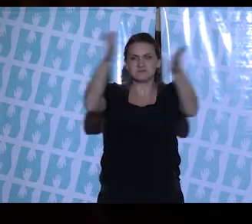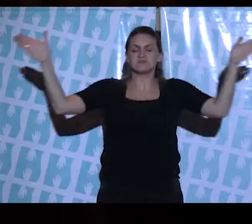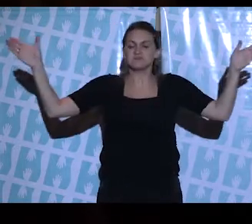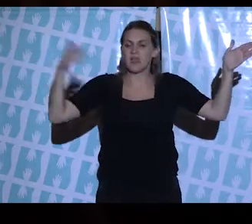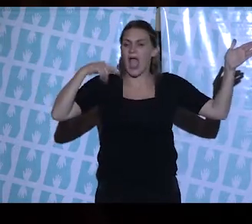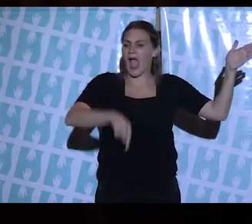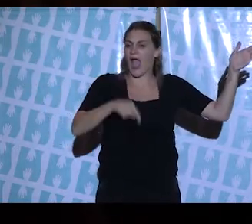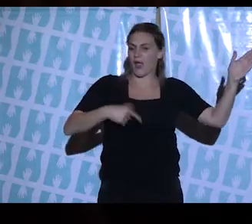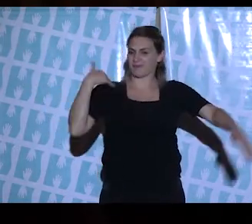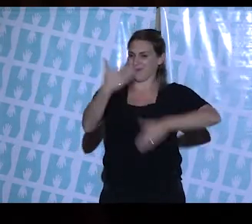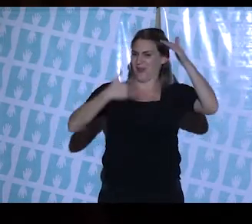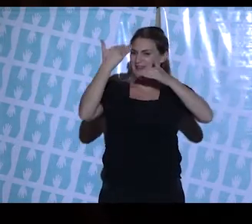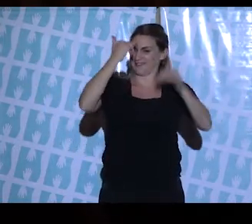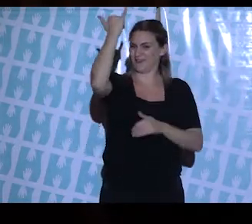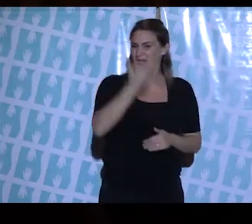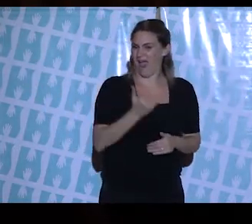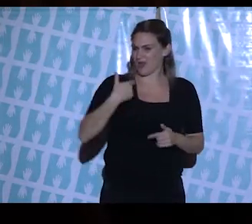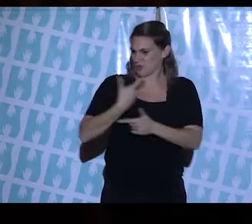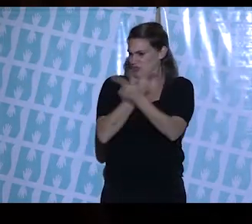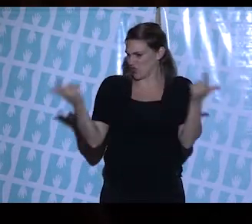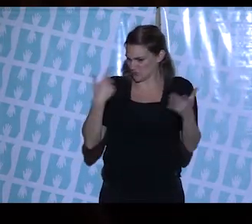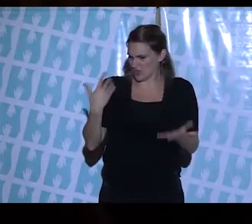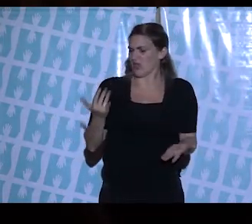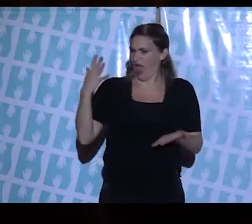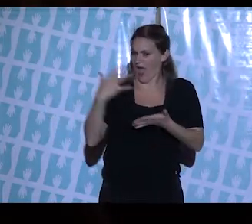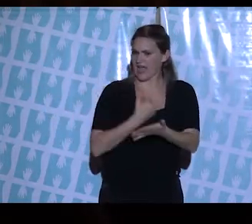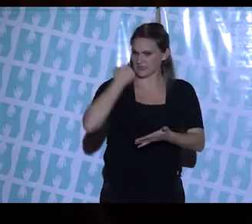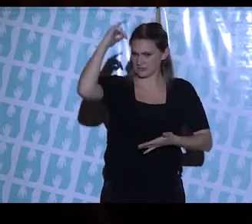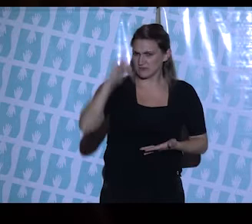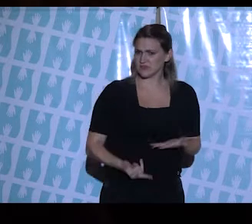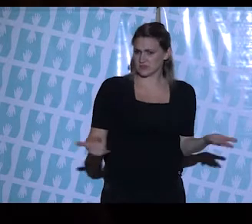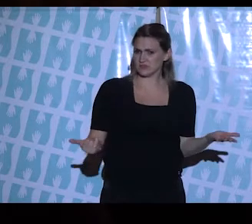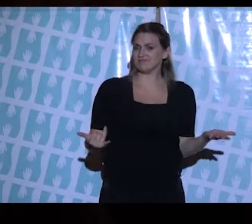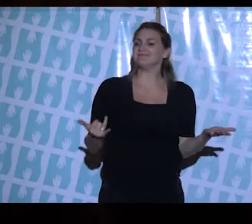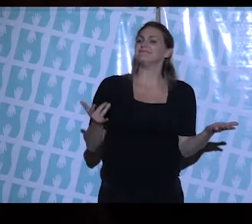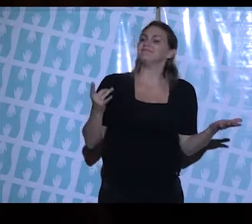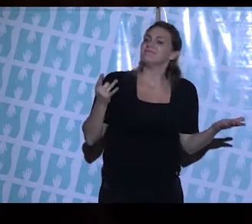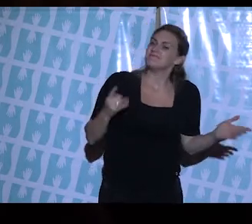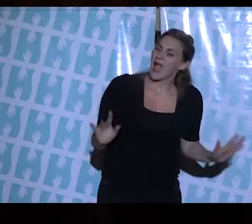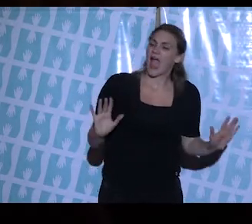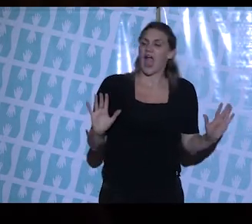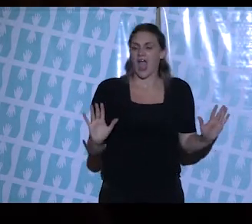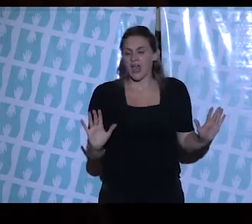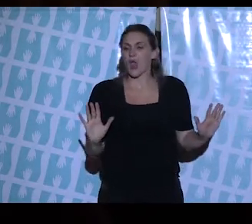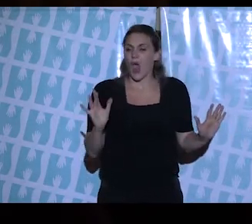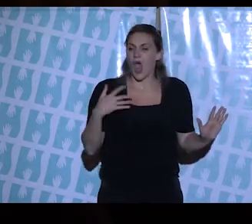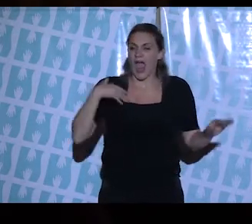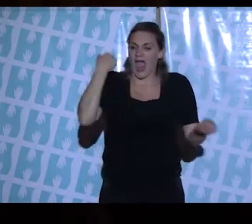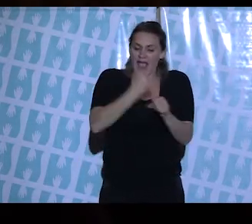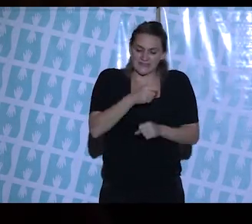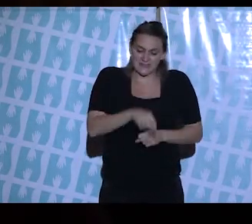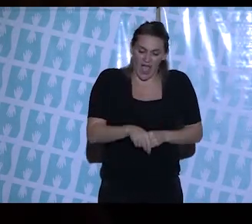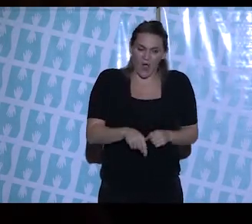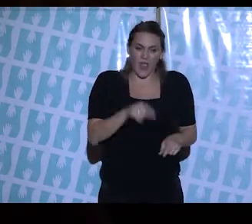progresando enormemente, nuestra sociedad acepta muchas cosas, pero todavía en lo que relaciona a el